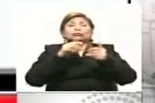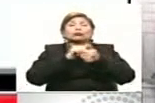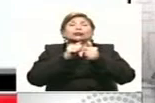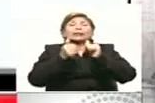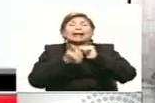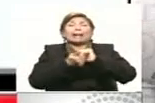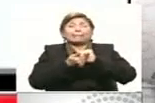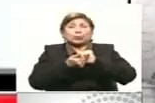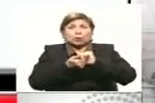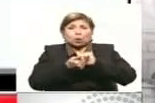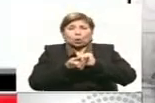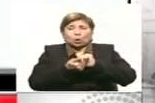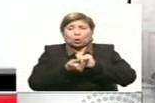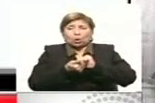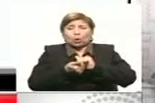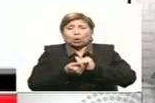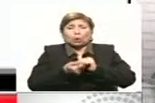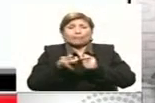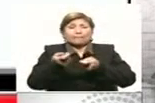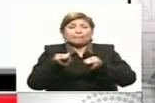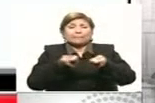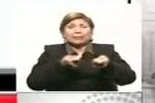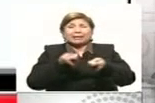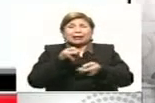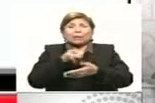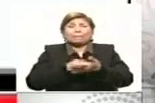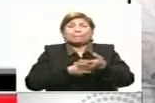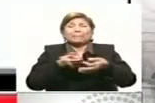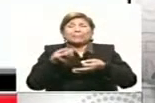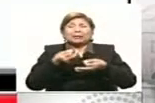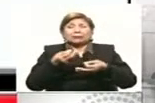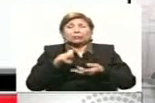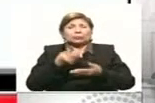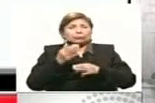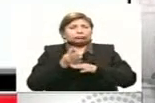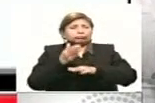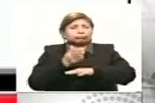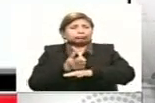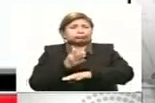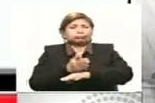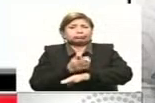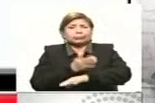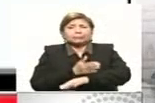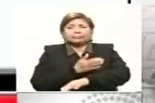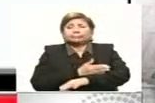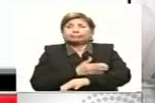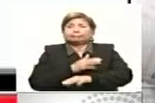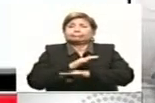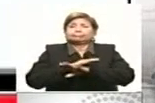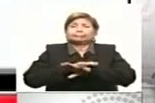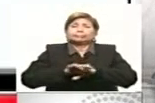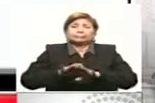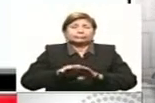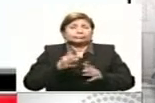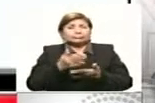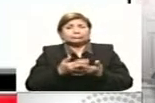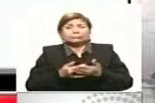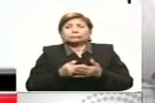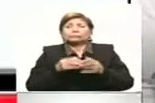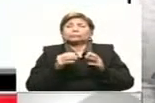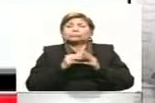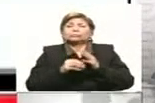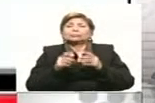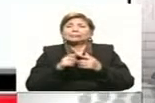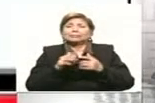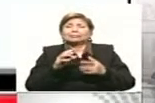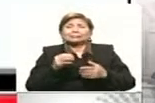cambios, ¿no?, que maneja un presupuesto para ir avanzando en terminar los expedientes técnicos, en avanzar